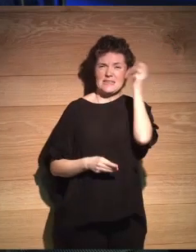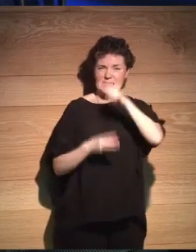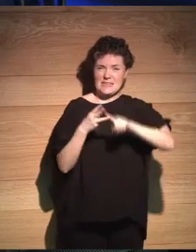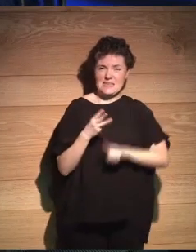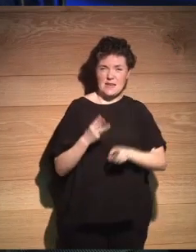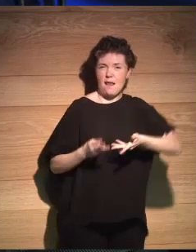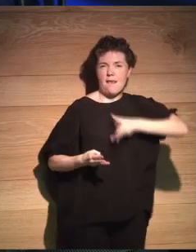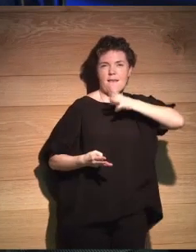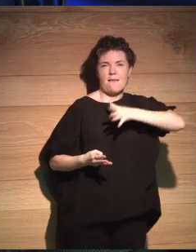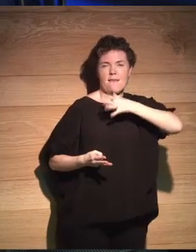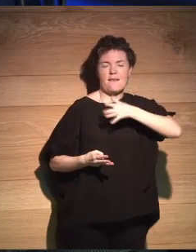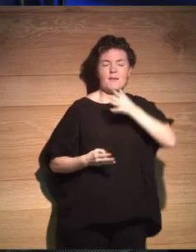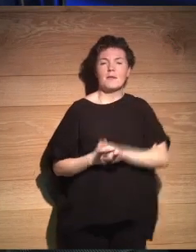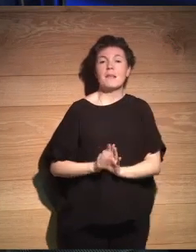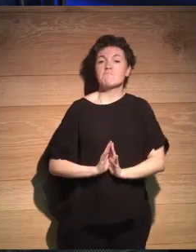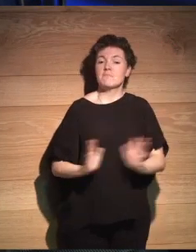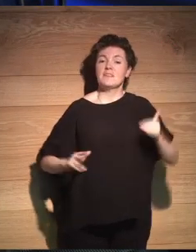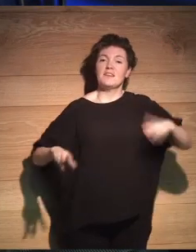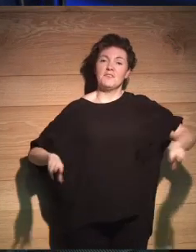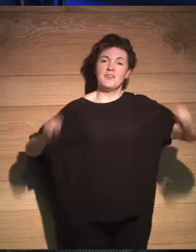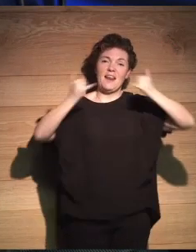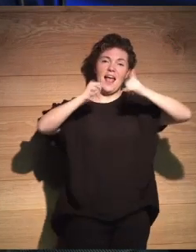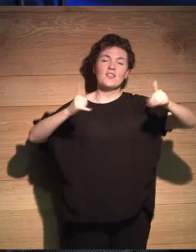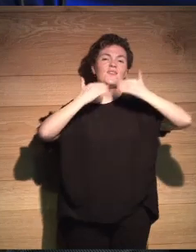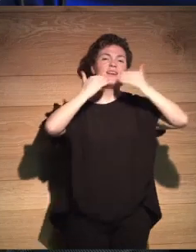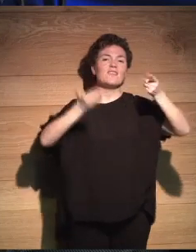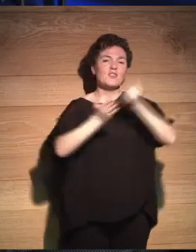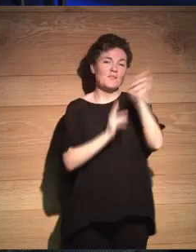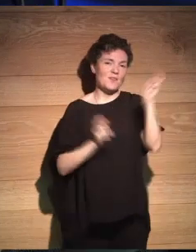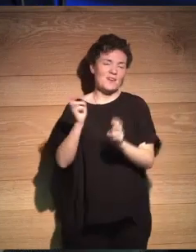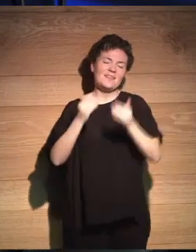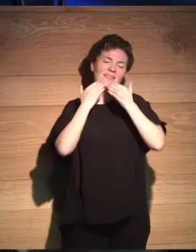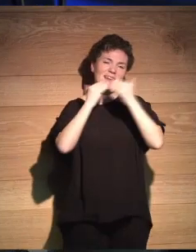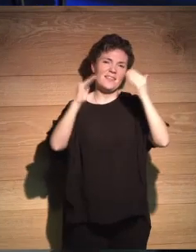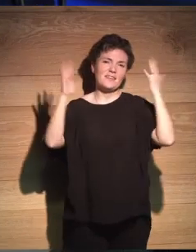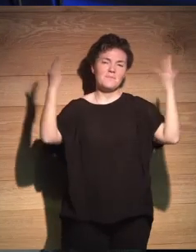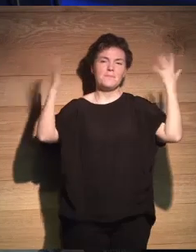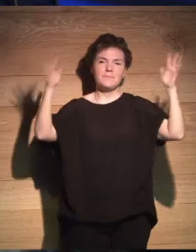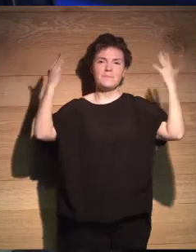excepción. Y nada, damos por concluido el acto agradeciéndoos de nuevo vuestra presencia. Muchas gracias.